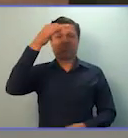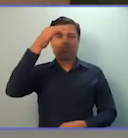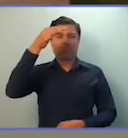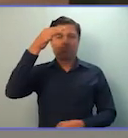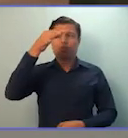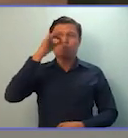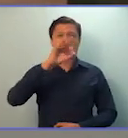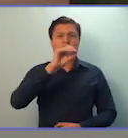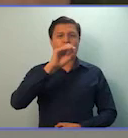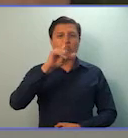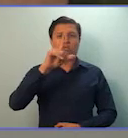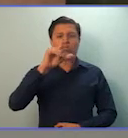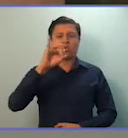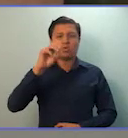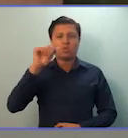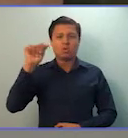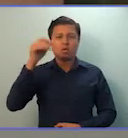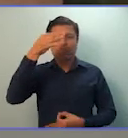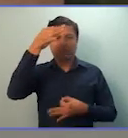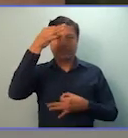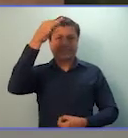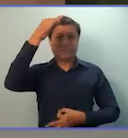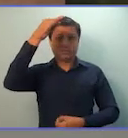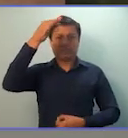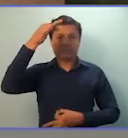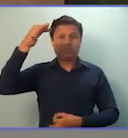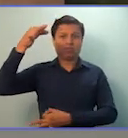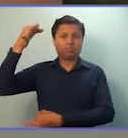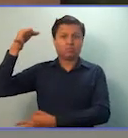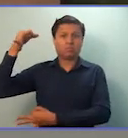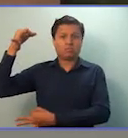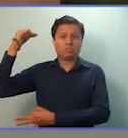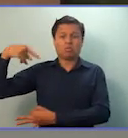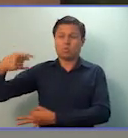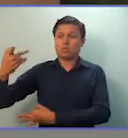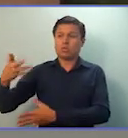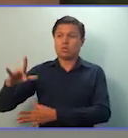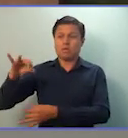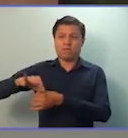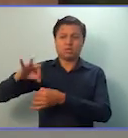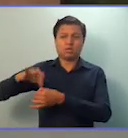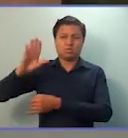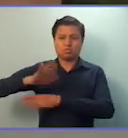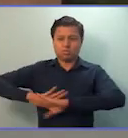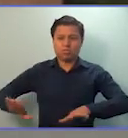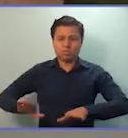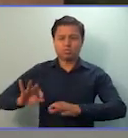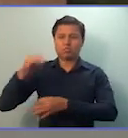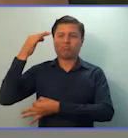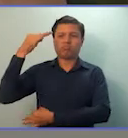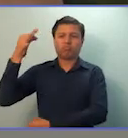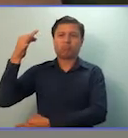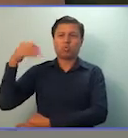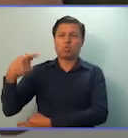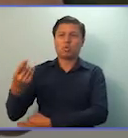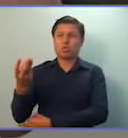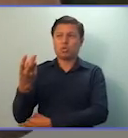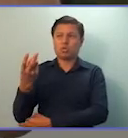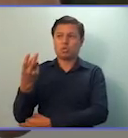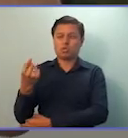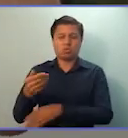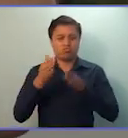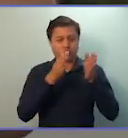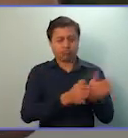folio a nosotros en este borrador folio va una vez hayamos cerrado la votación cuando hagamos los bloques